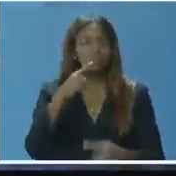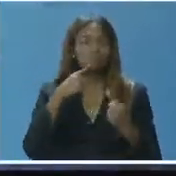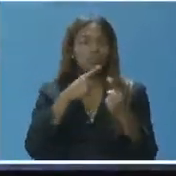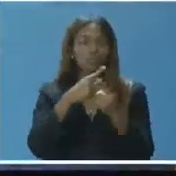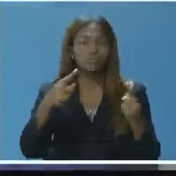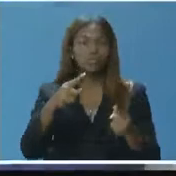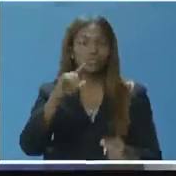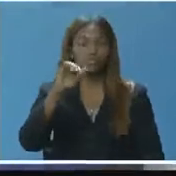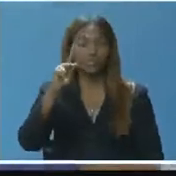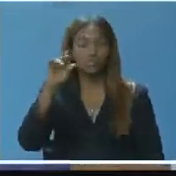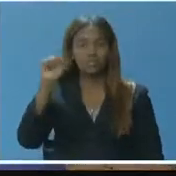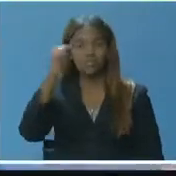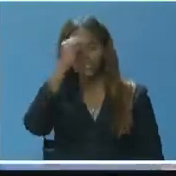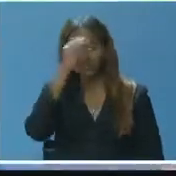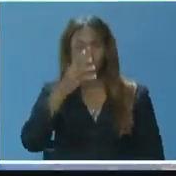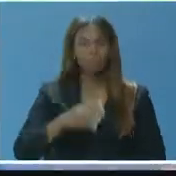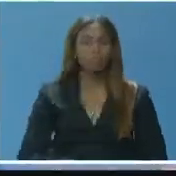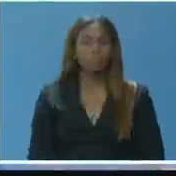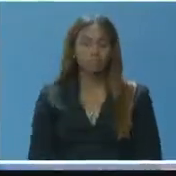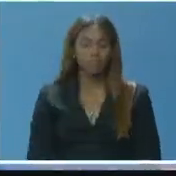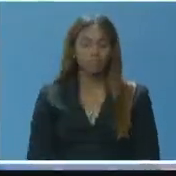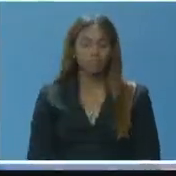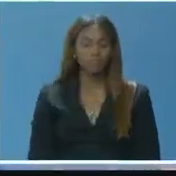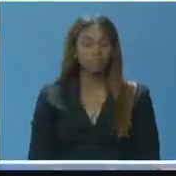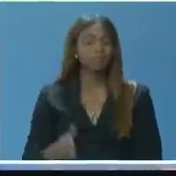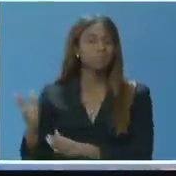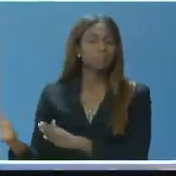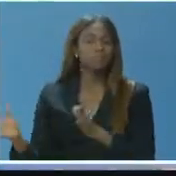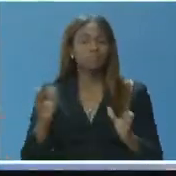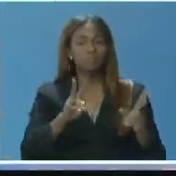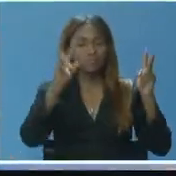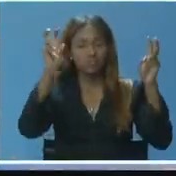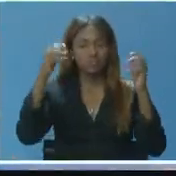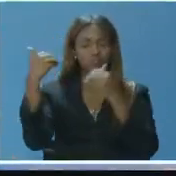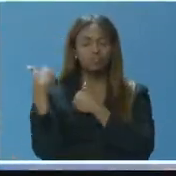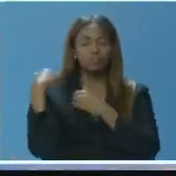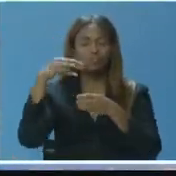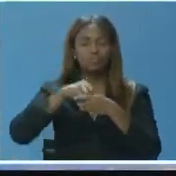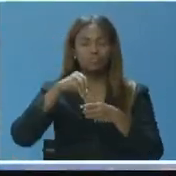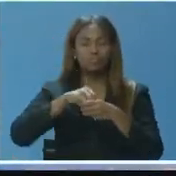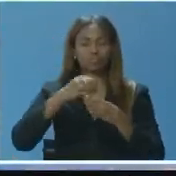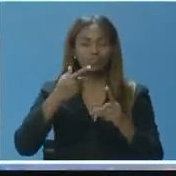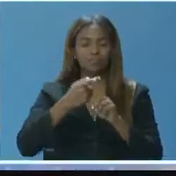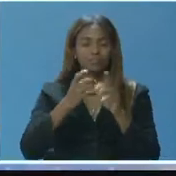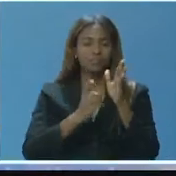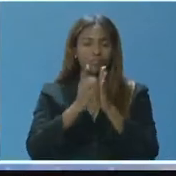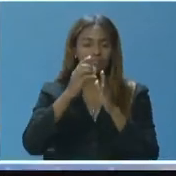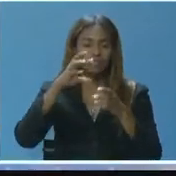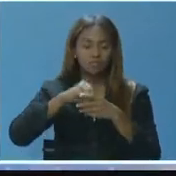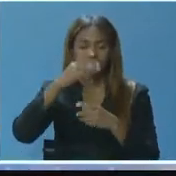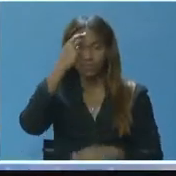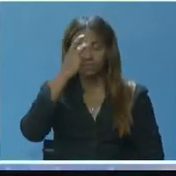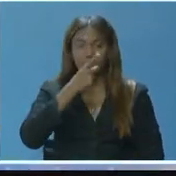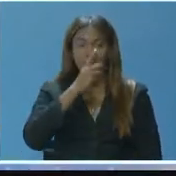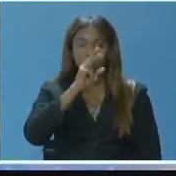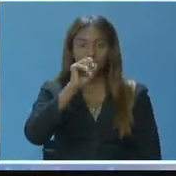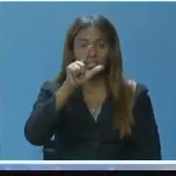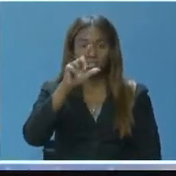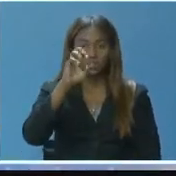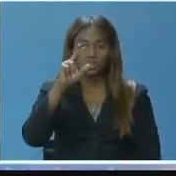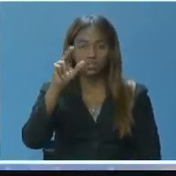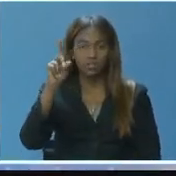Noticias, Yuberkis Guante. Pasamos a otro tema. El representante del Banco Interamericano de Desarrollo en República Dominicana, Miguel